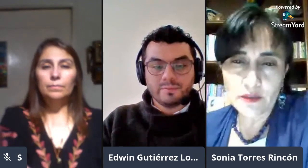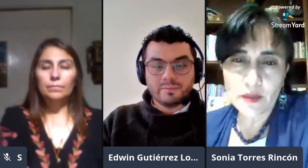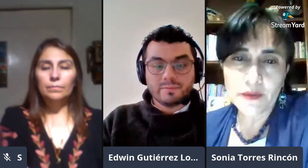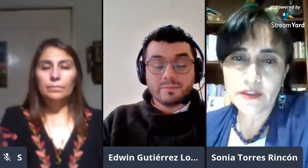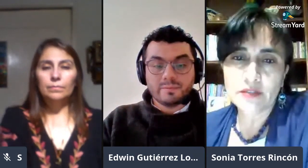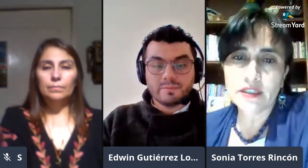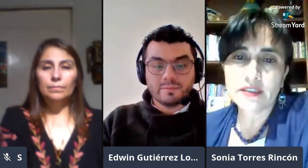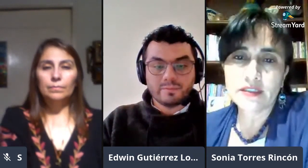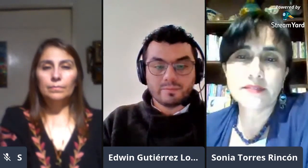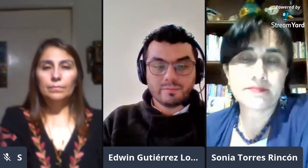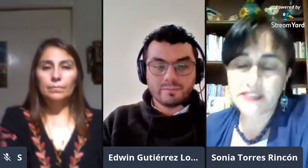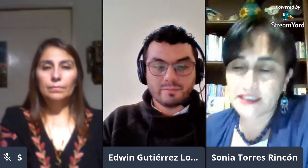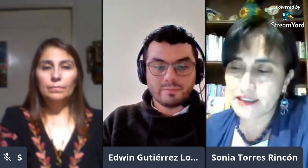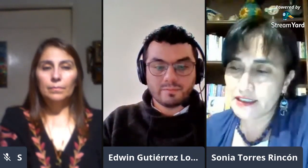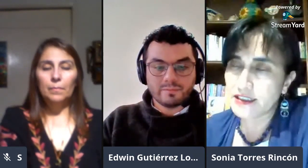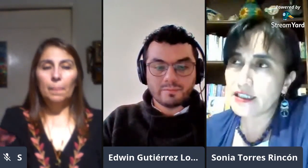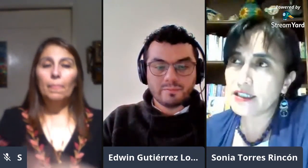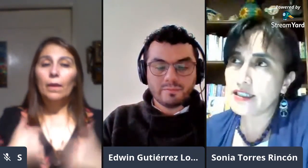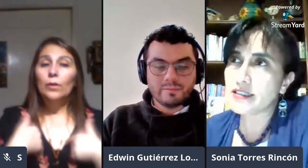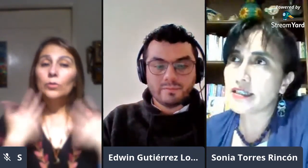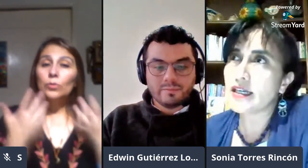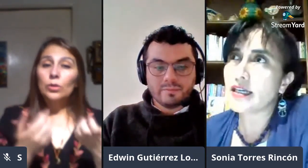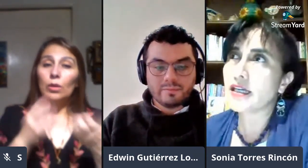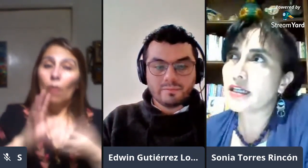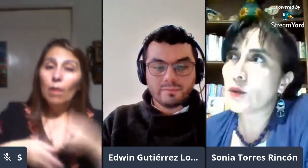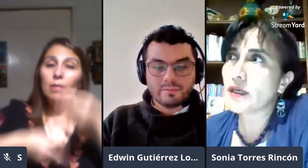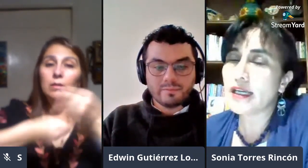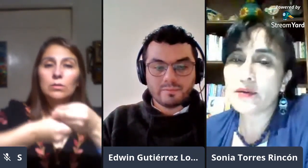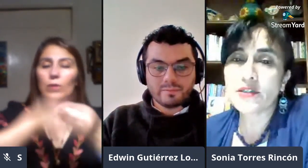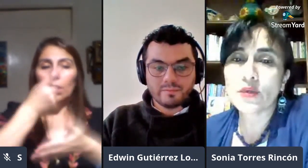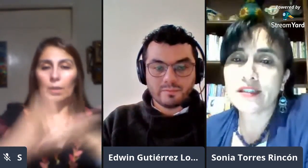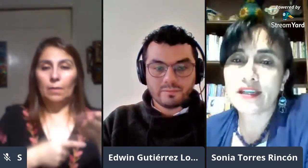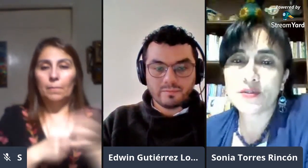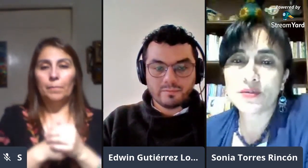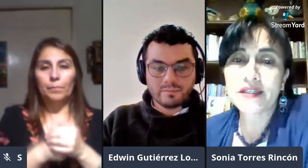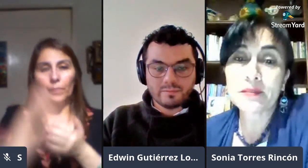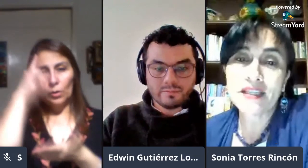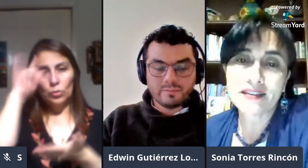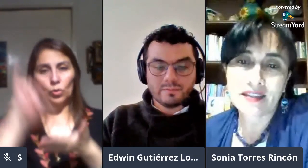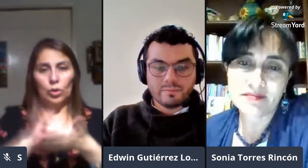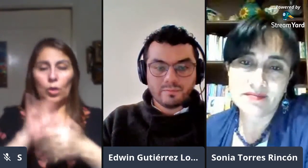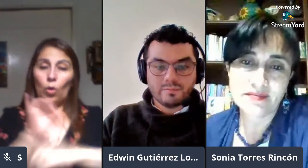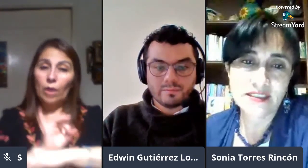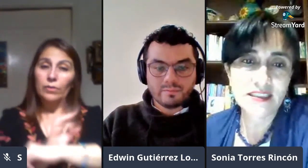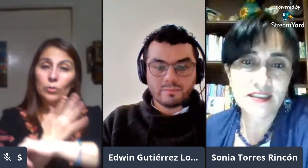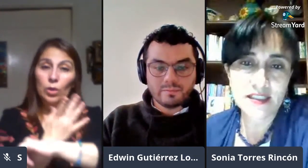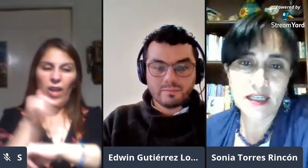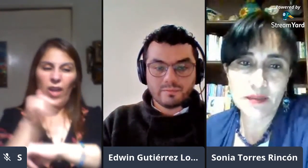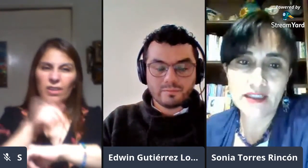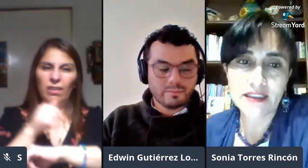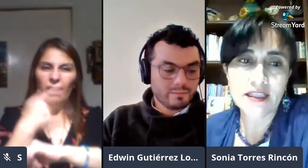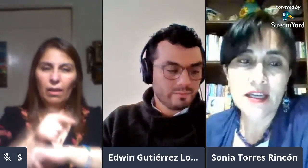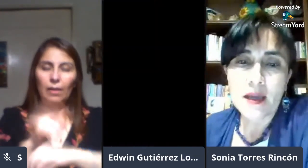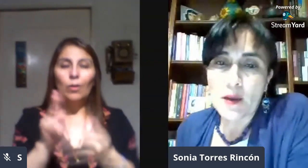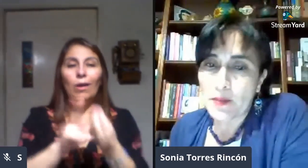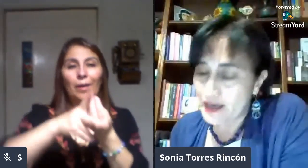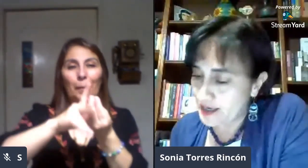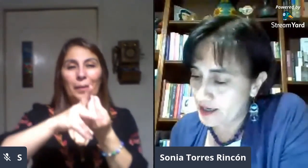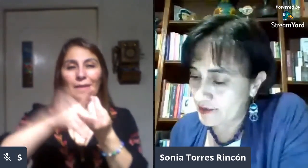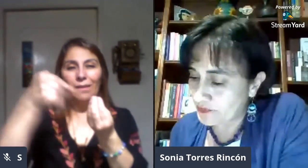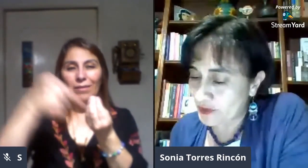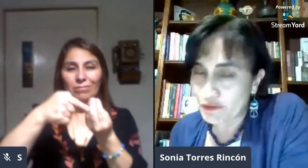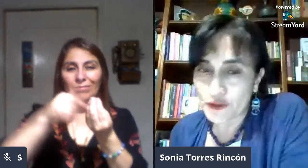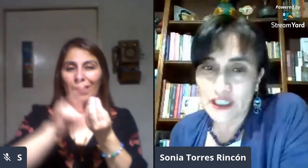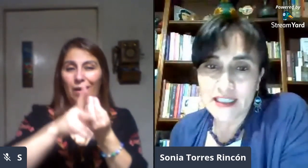solo quisiera como aportar una idea sencilla, y es que creo que la virtualidad es una herramienta, ¿sí? Realmente